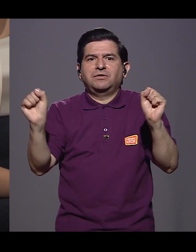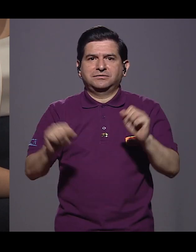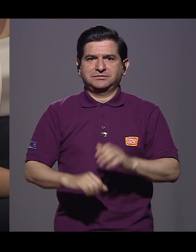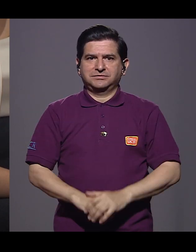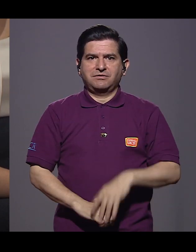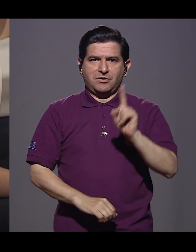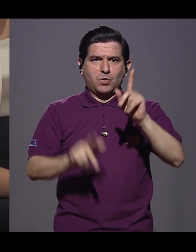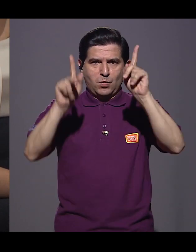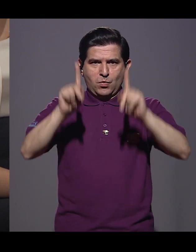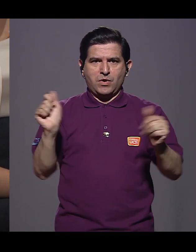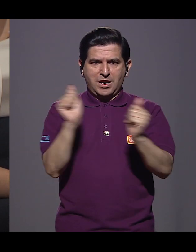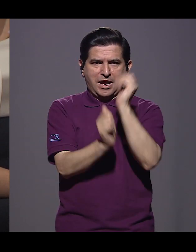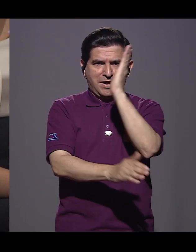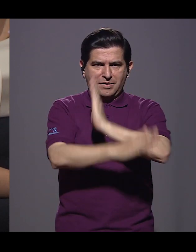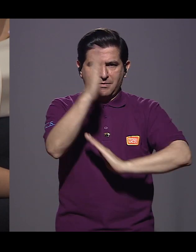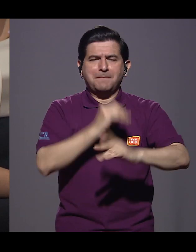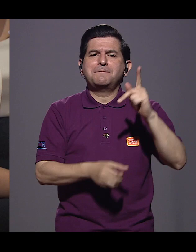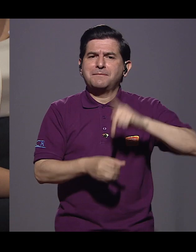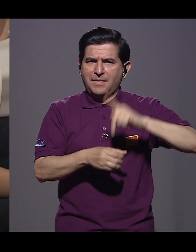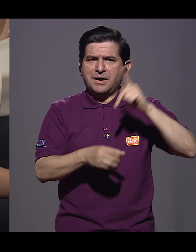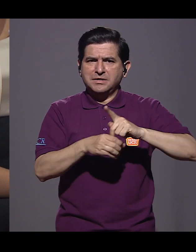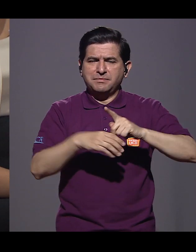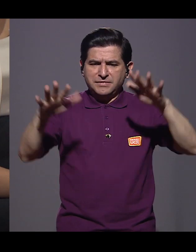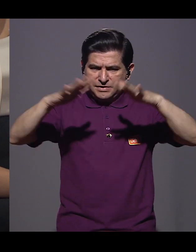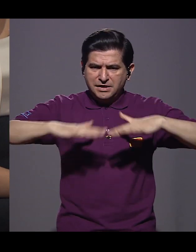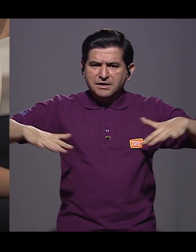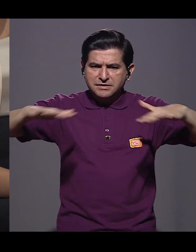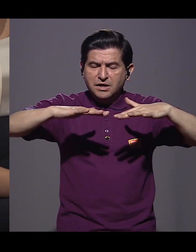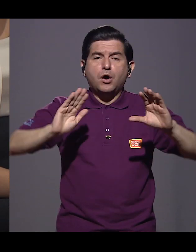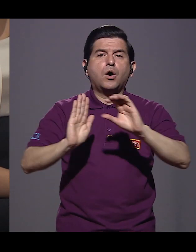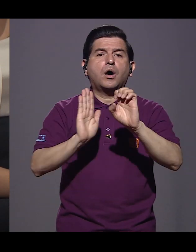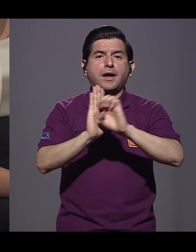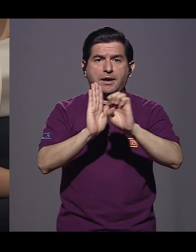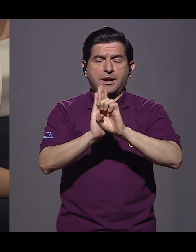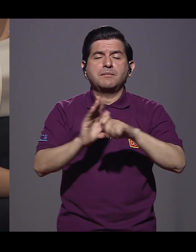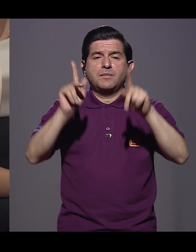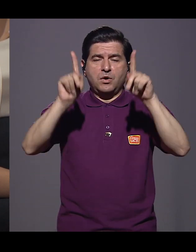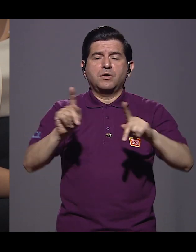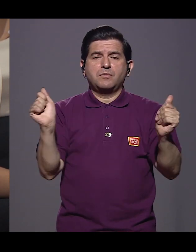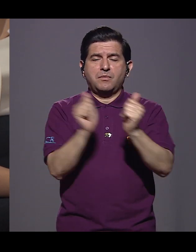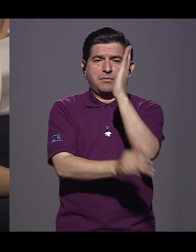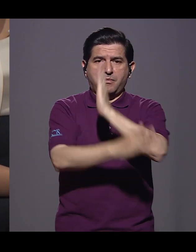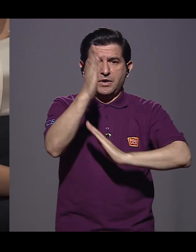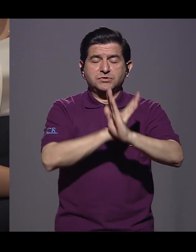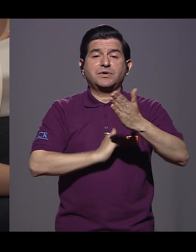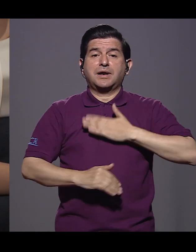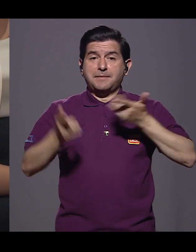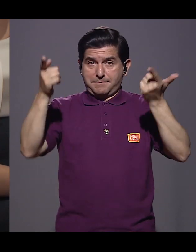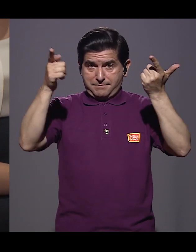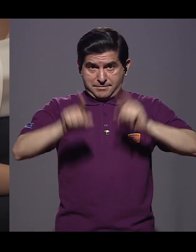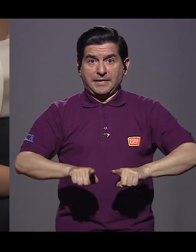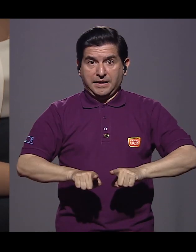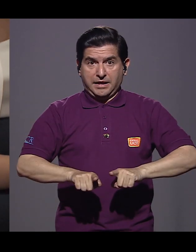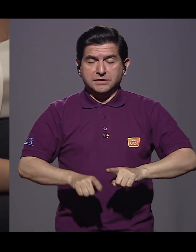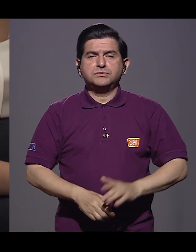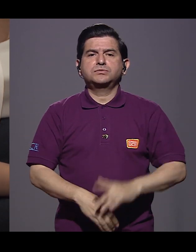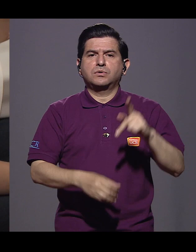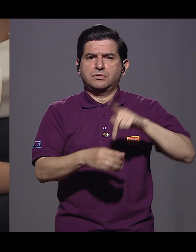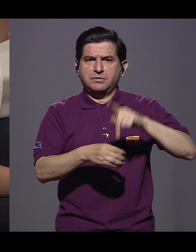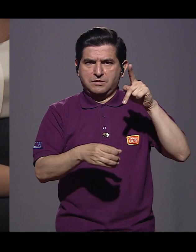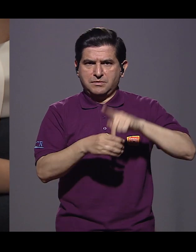imposible que una persona con discapacidad participara en espacios, o por ejemplo una persona con discapacidad, que es mi caso,